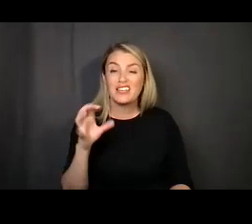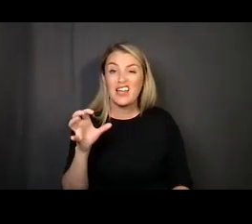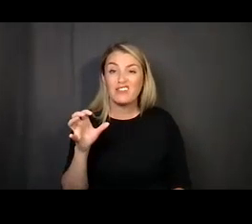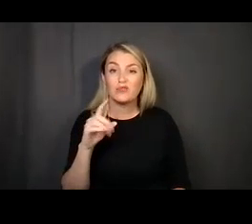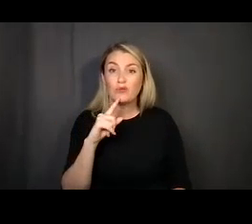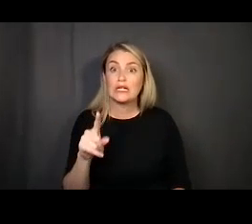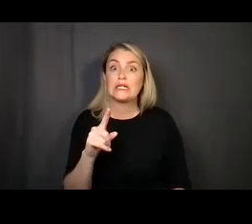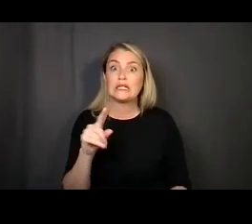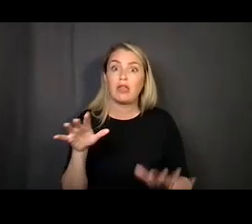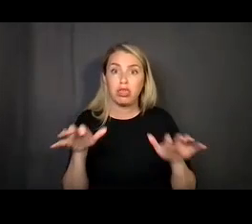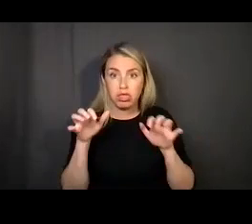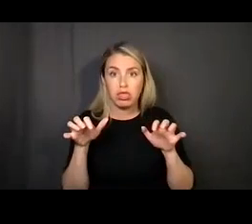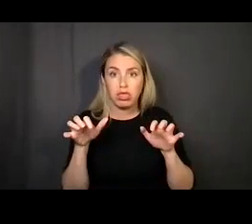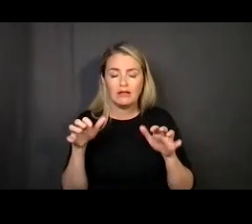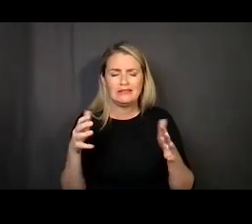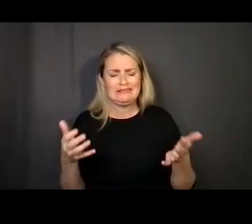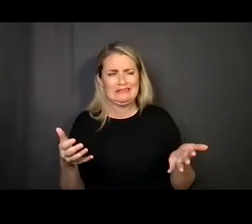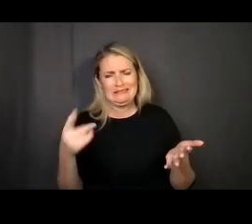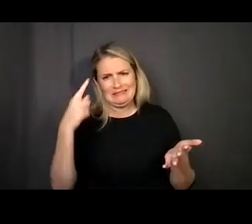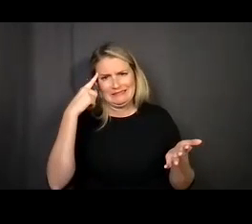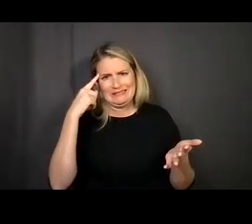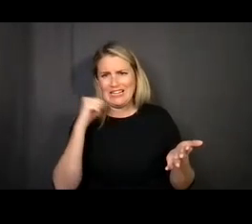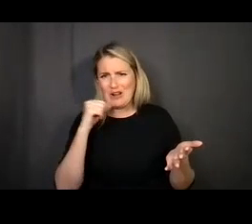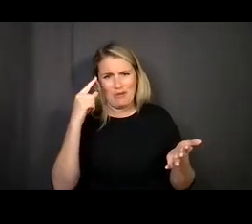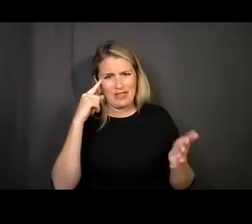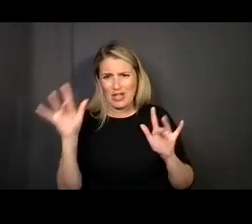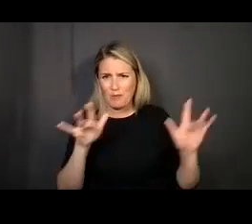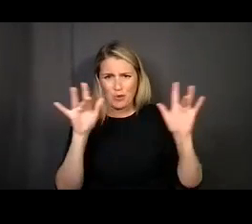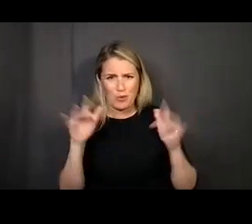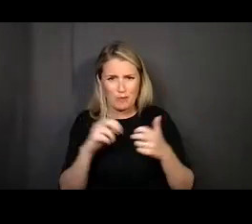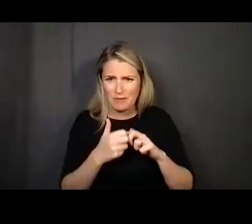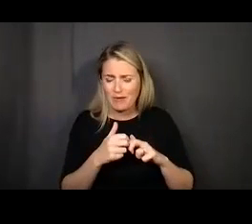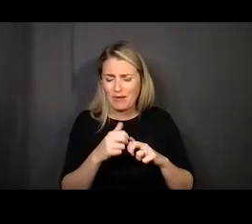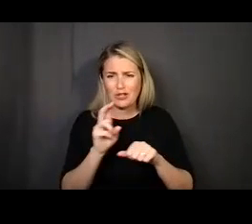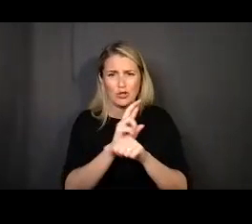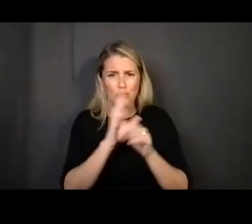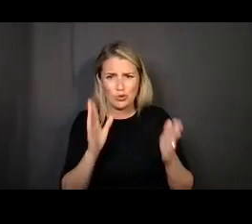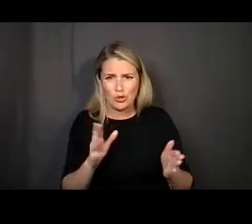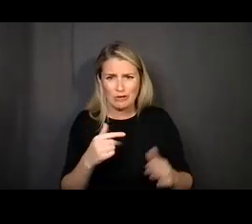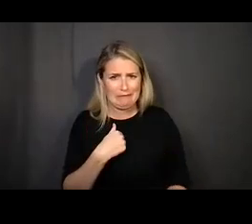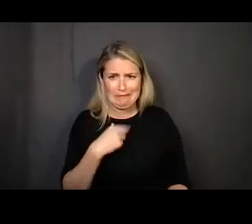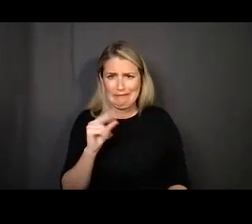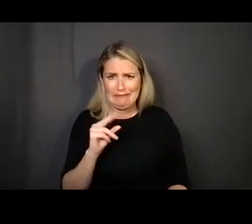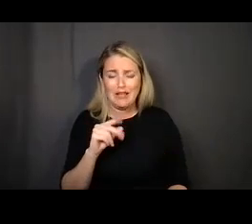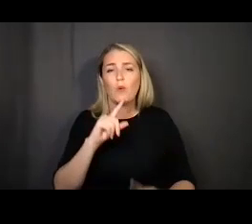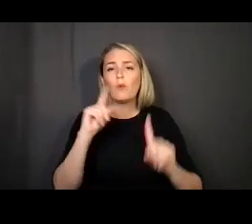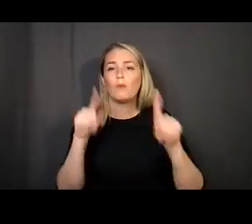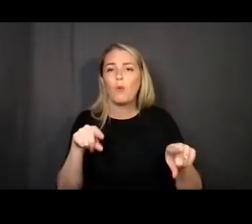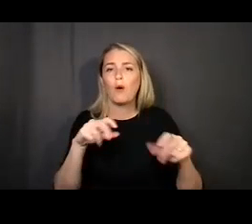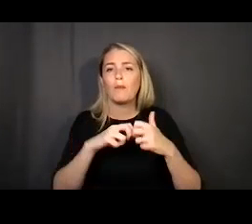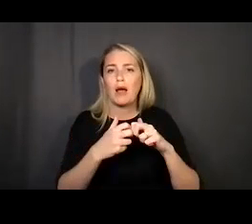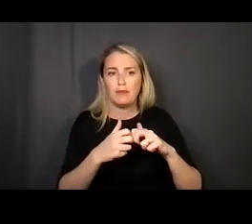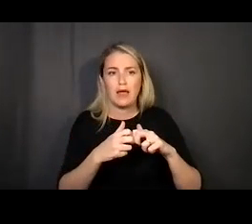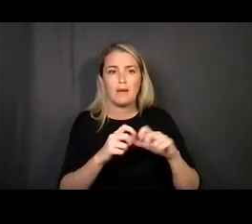Si su aplicación o Canvas está teniendo un mal funcionamiento o no saben si está sucediendo algo extraño con su